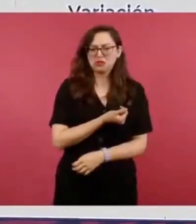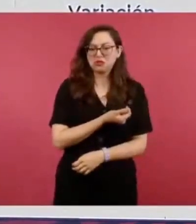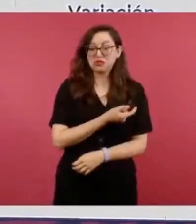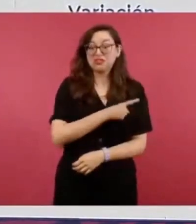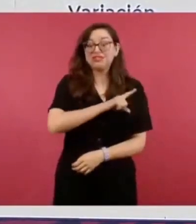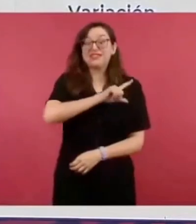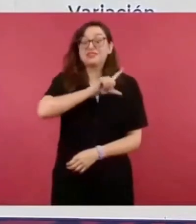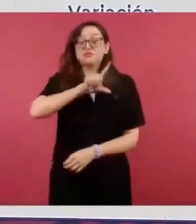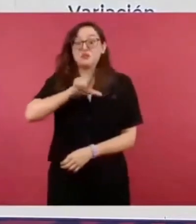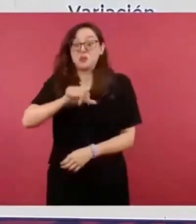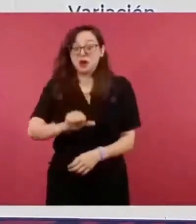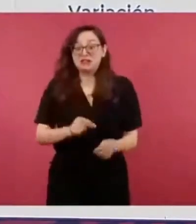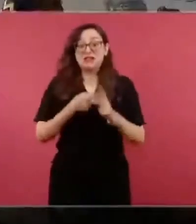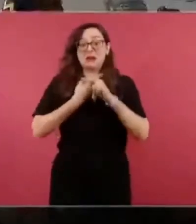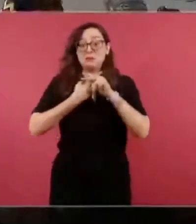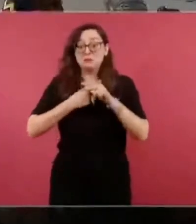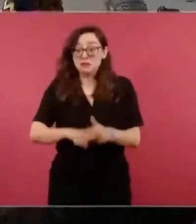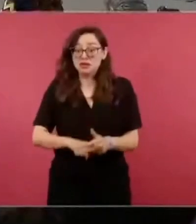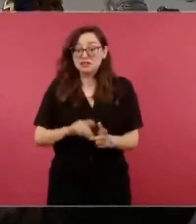¿Quién sabe?